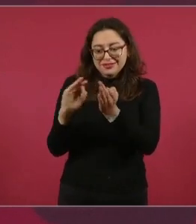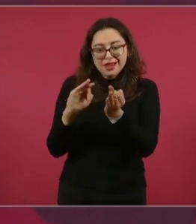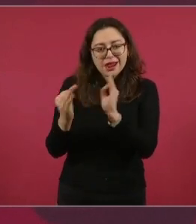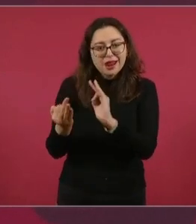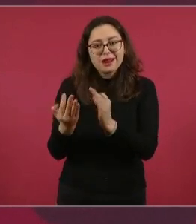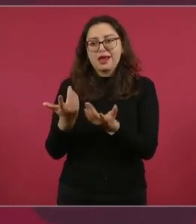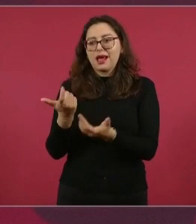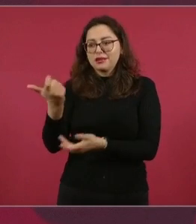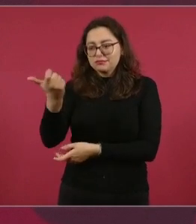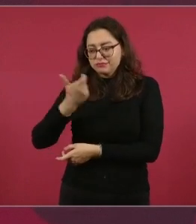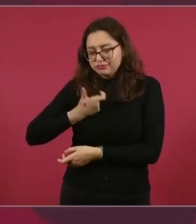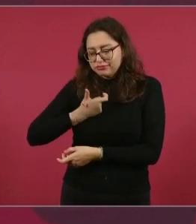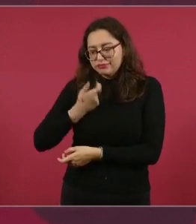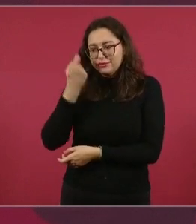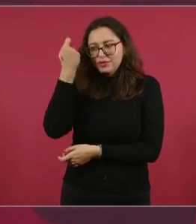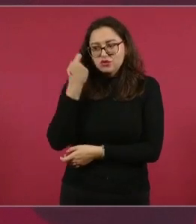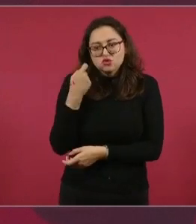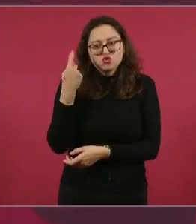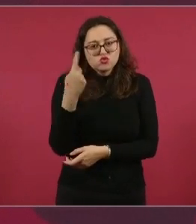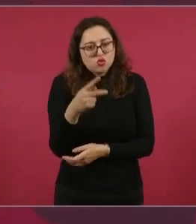sus pensiones.